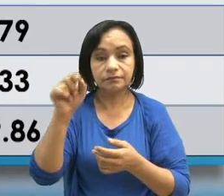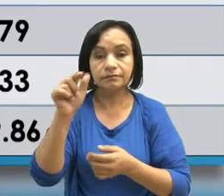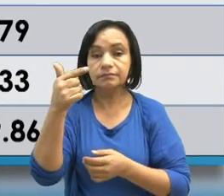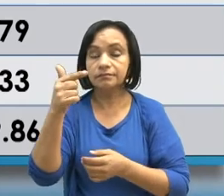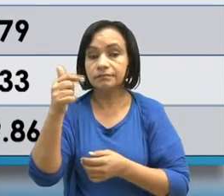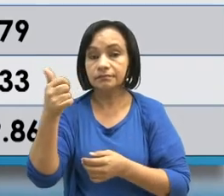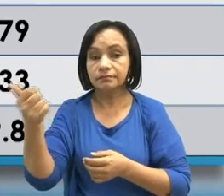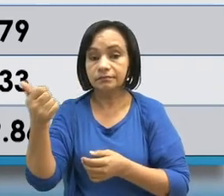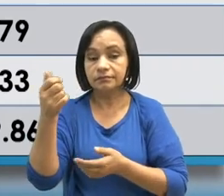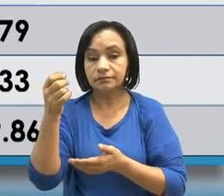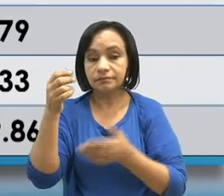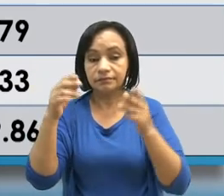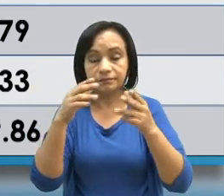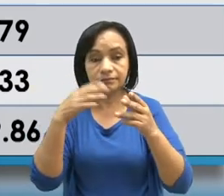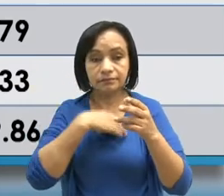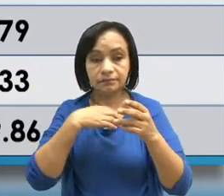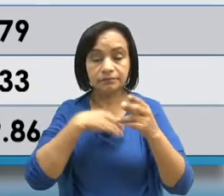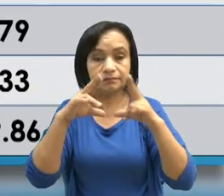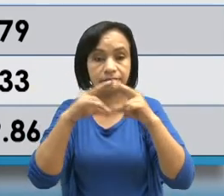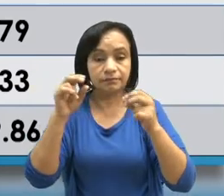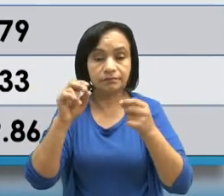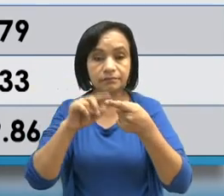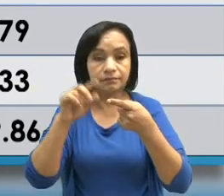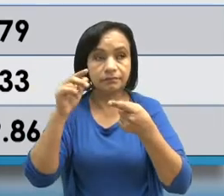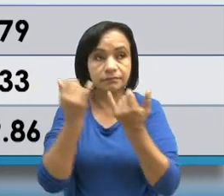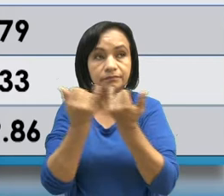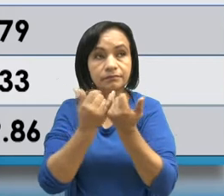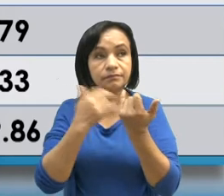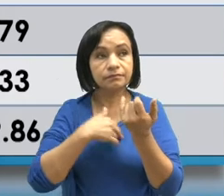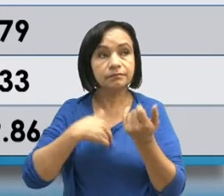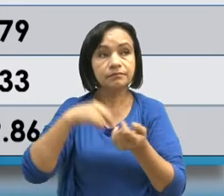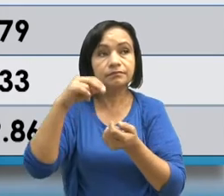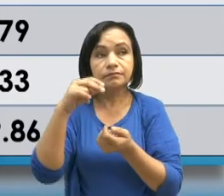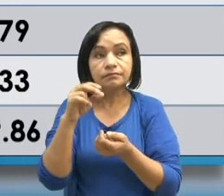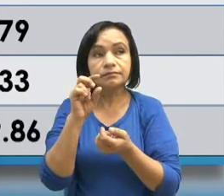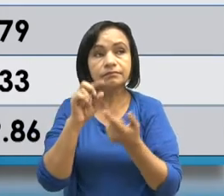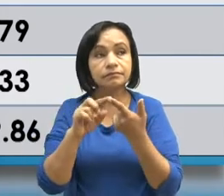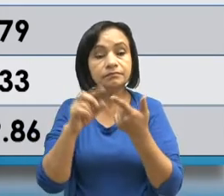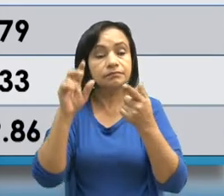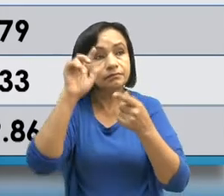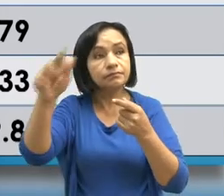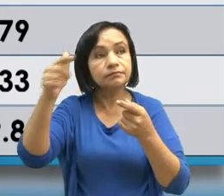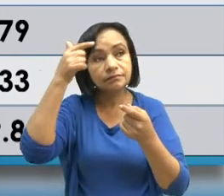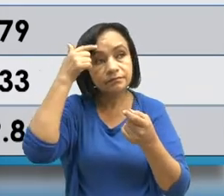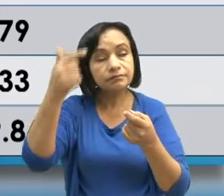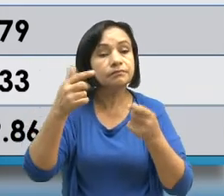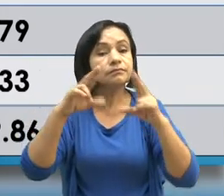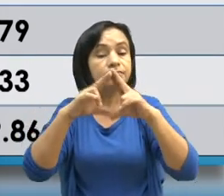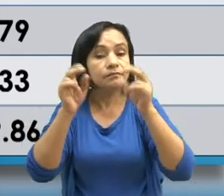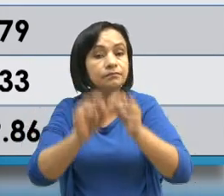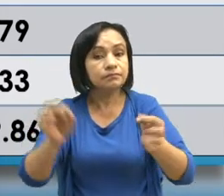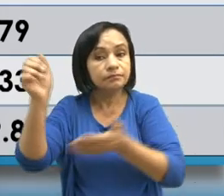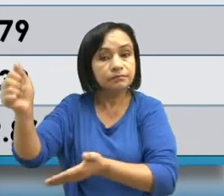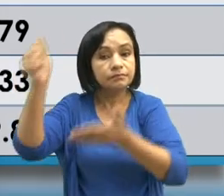488.76 y el Tesoro Nacional con 392.33 millones. Ya vemos al Tesoro Nacional, el gobierno de Nicaragua también, con una partida muy